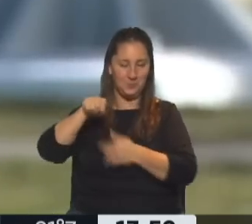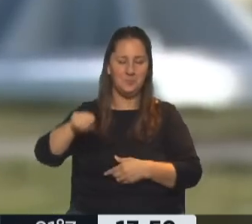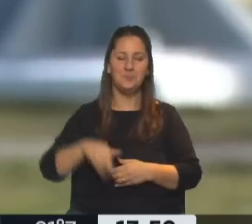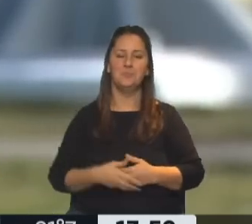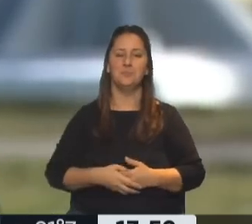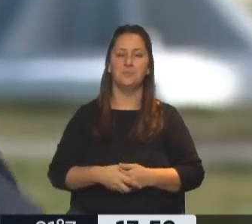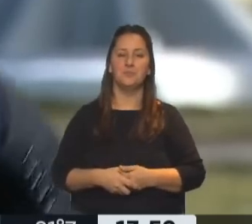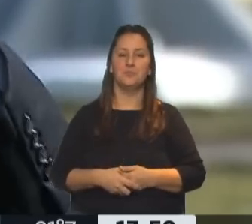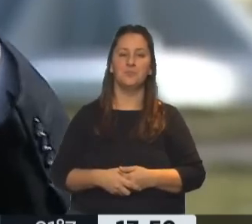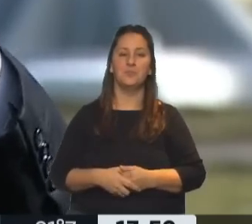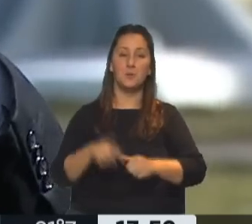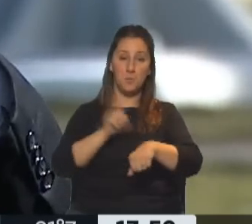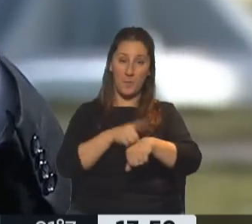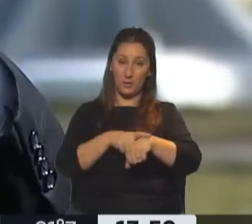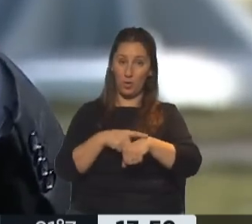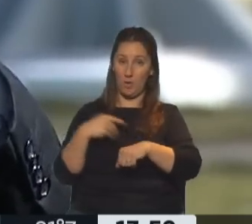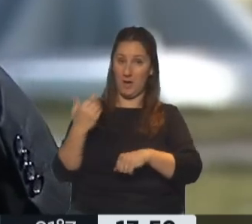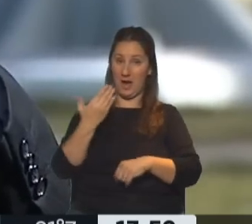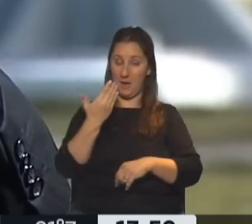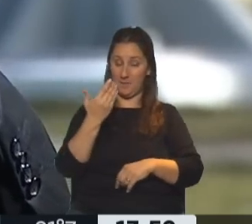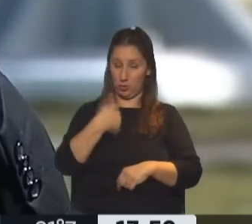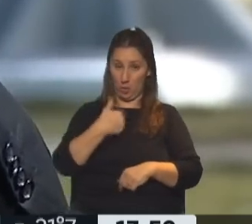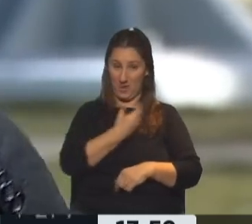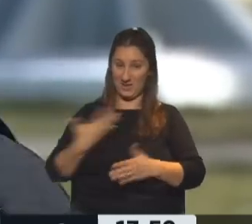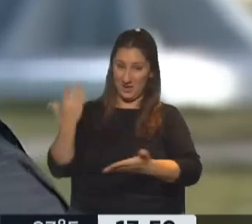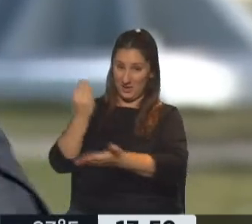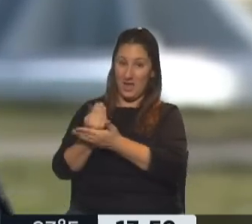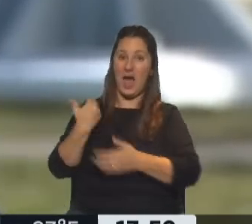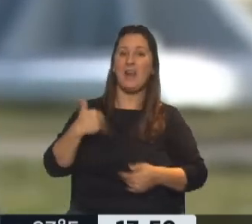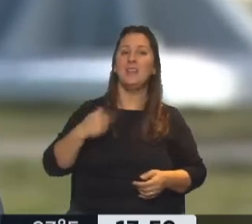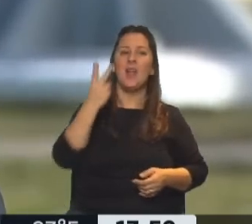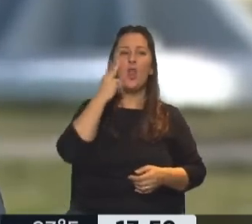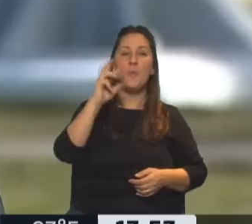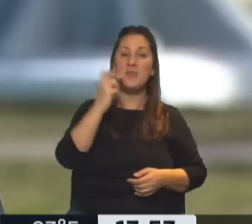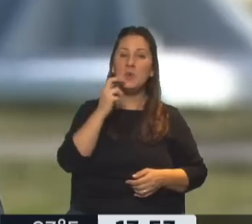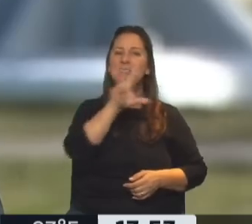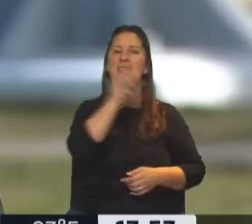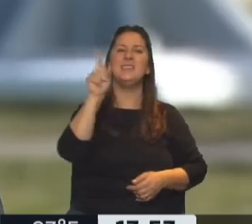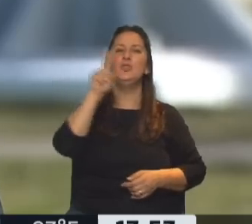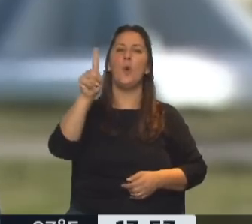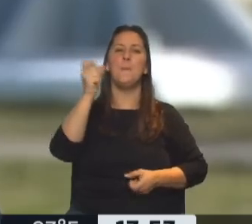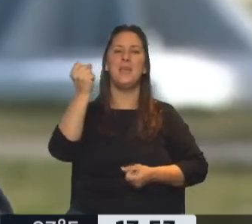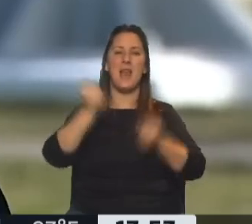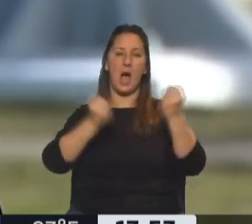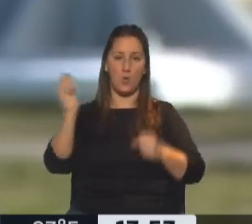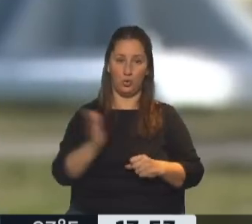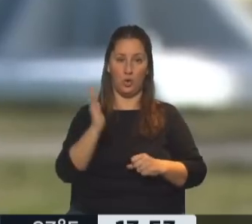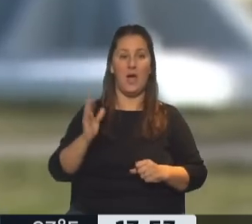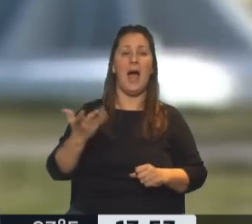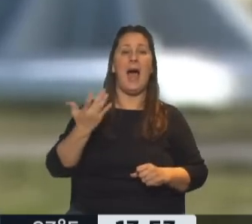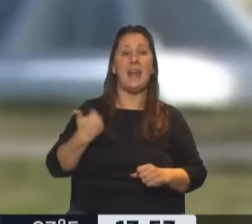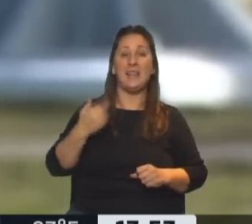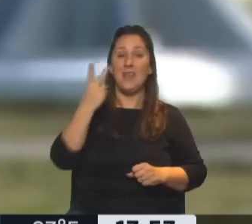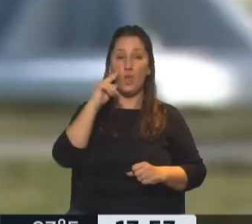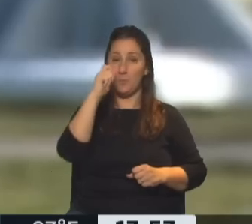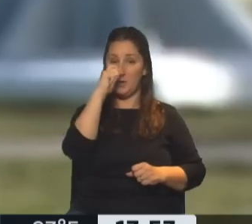Y cuando nosotros llegamos, la Argentina del 2019 produjo 300.000 autos. La Argentina del